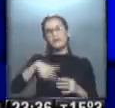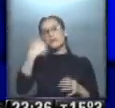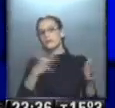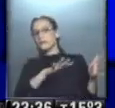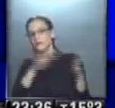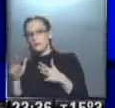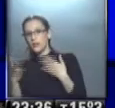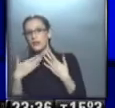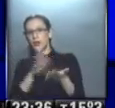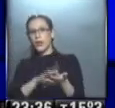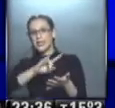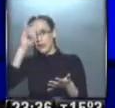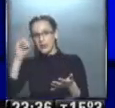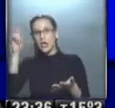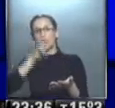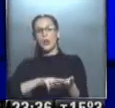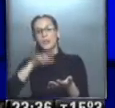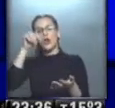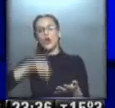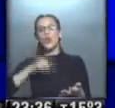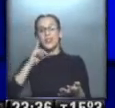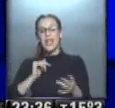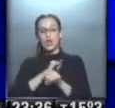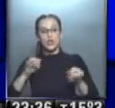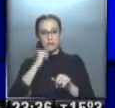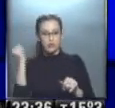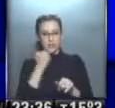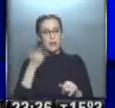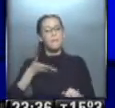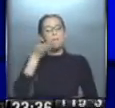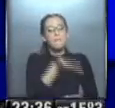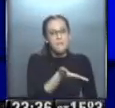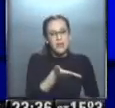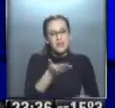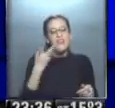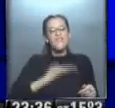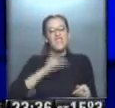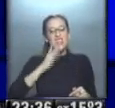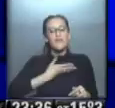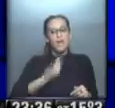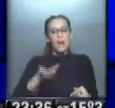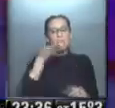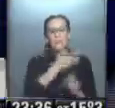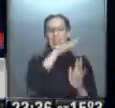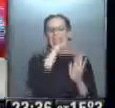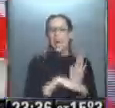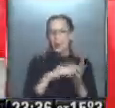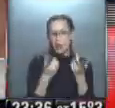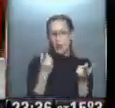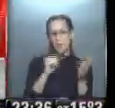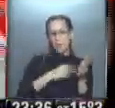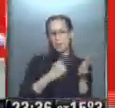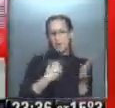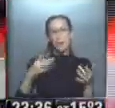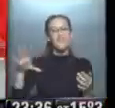lado esto, hay que hablar de Independiente. Volvió a ser noticia en la jornada de hoy, pero porque le pedirían vía FIFA descuento de puntos, porque todavía no terminó de